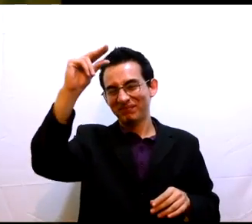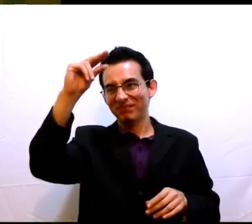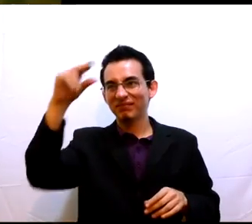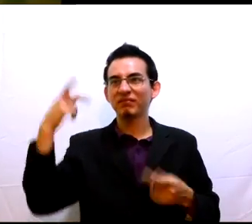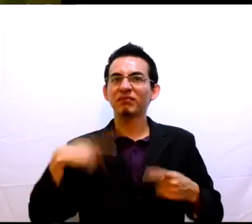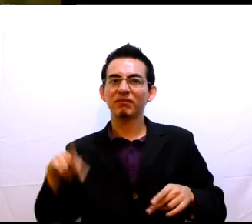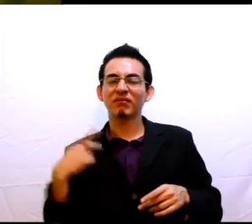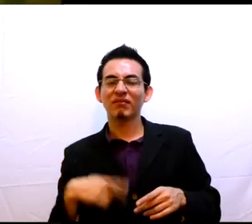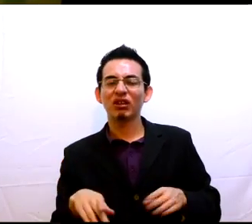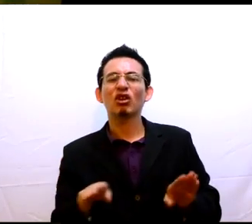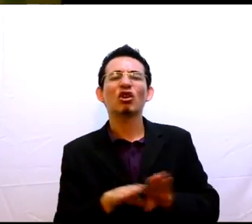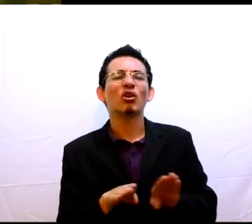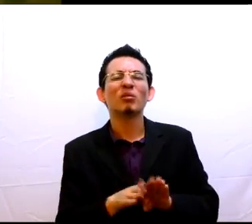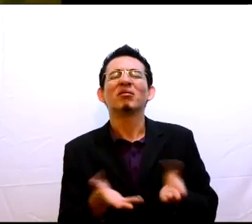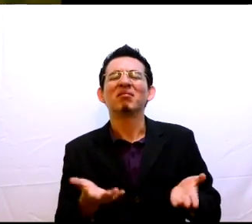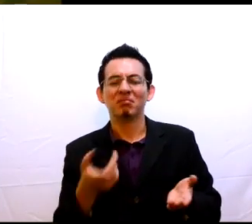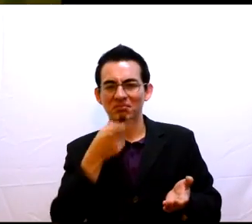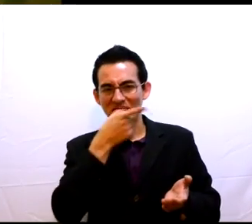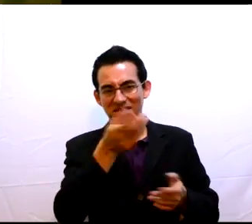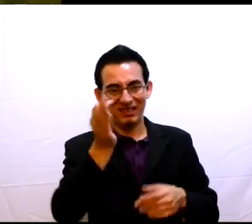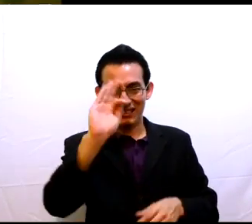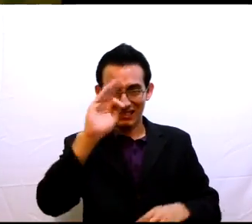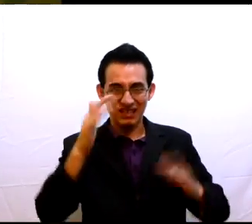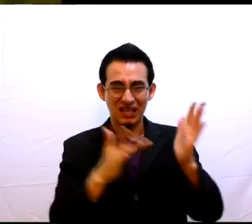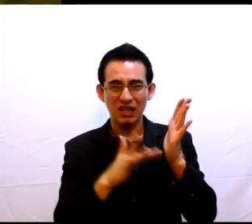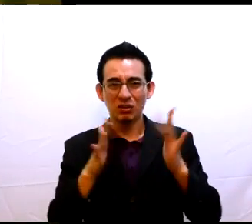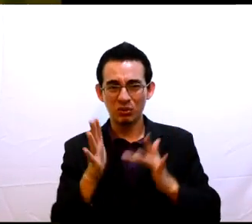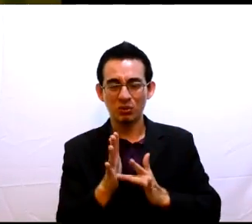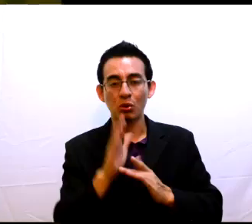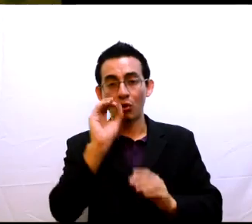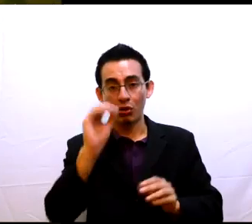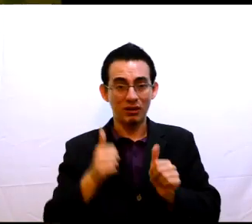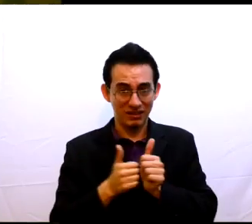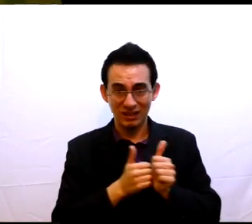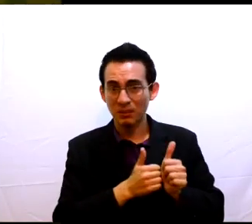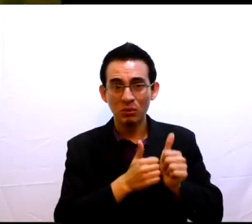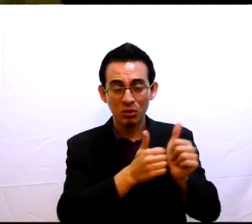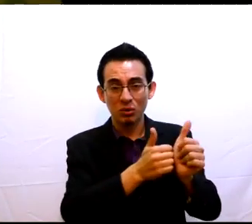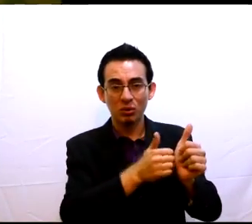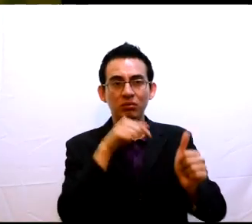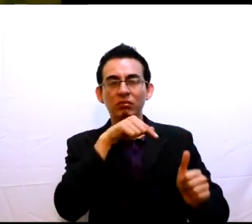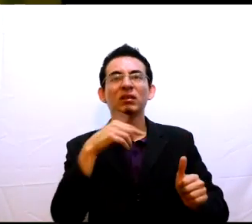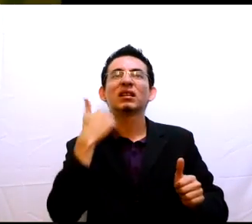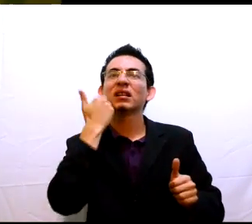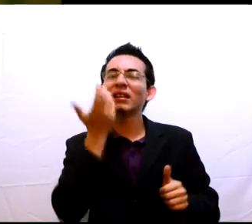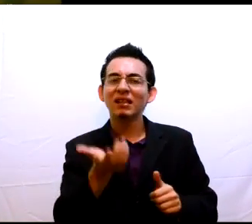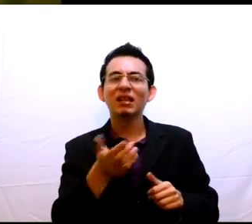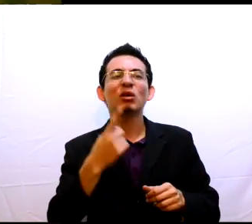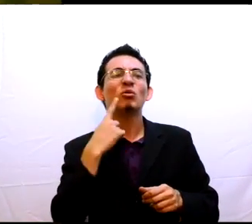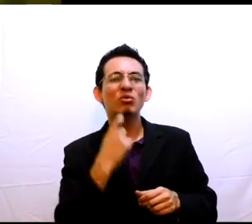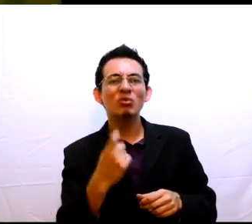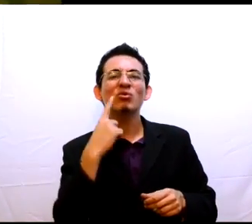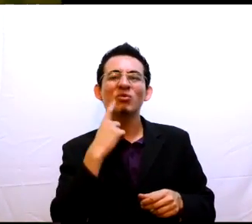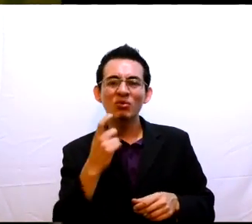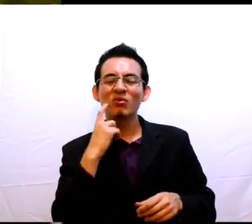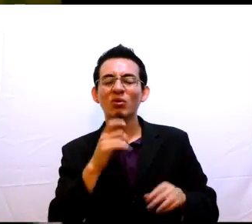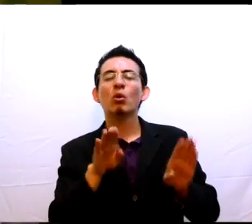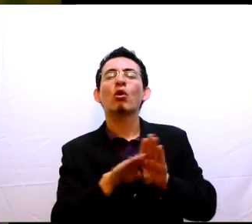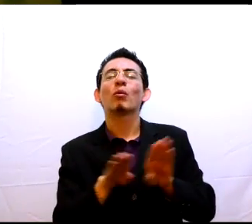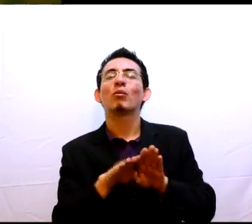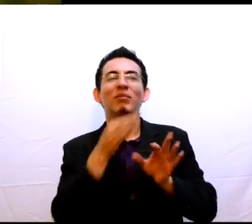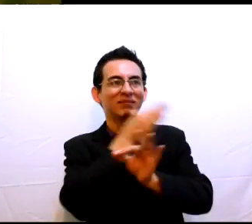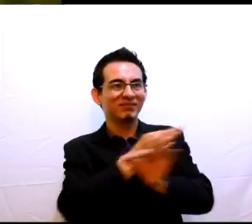para entender que si jesús y los apóstoles estaban dedicados a la obra de la predicación del evangelio